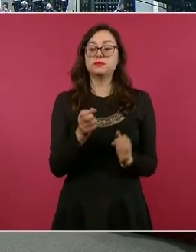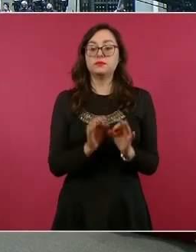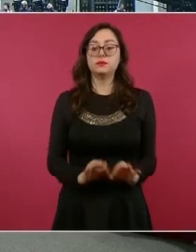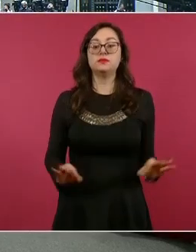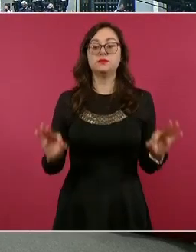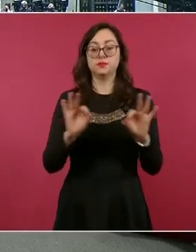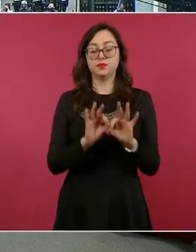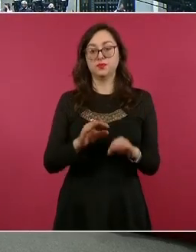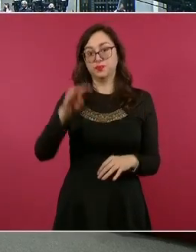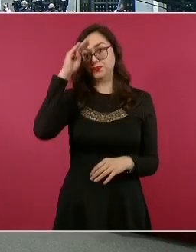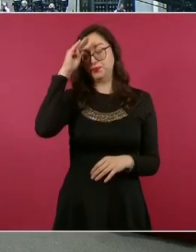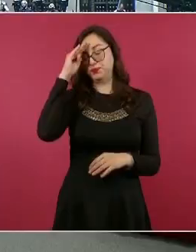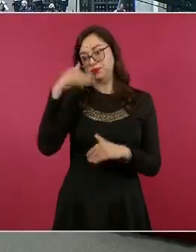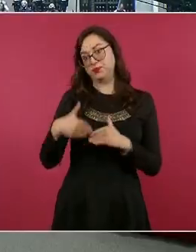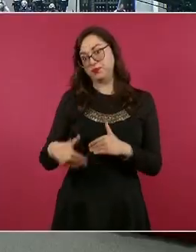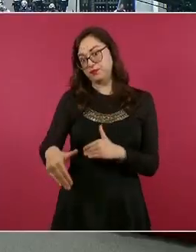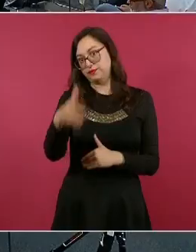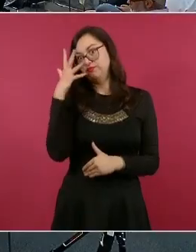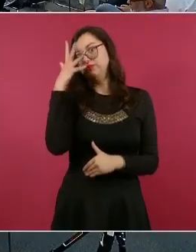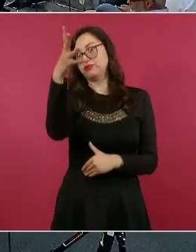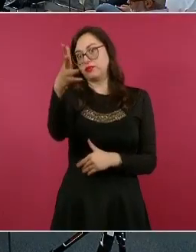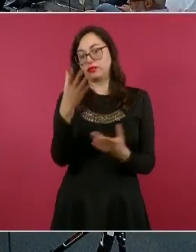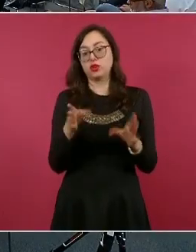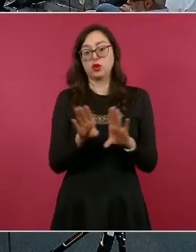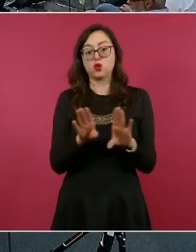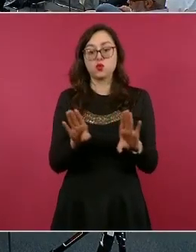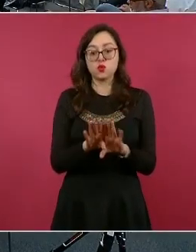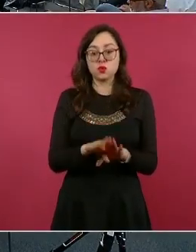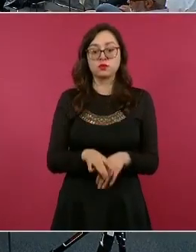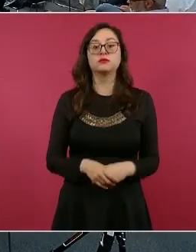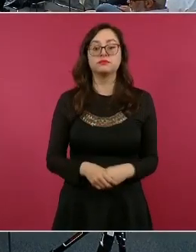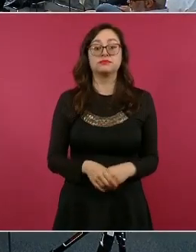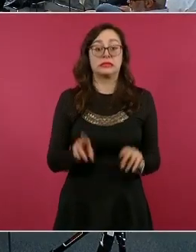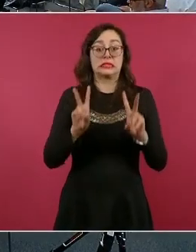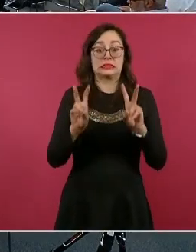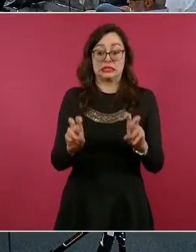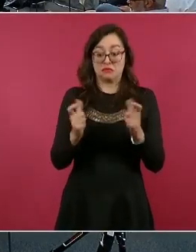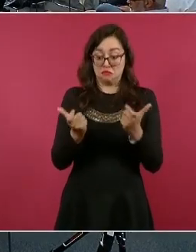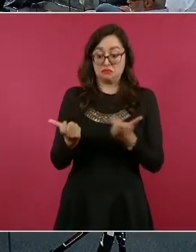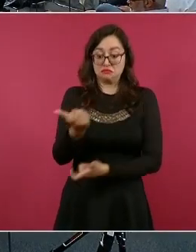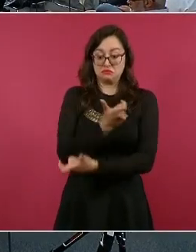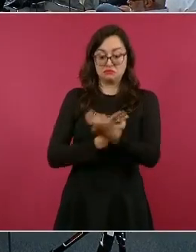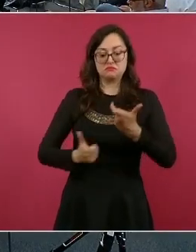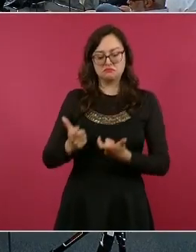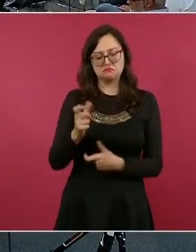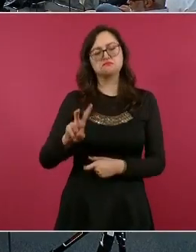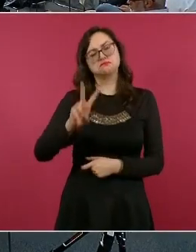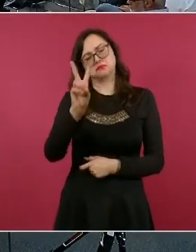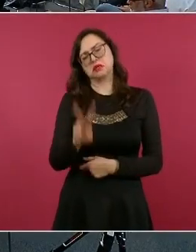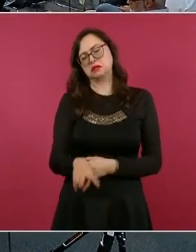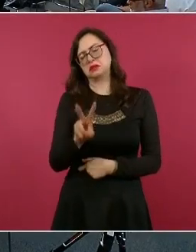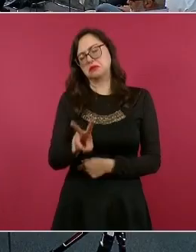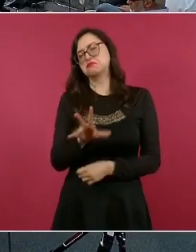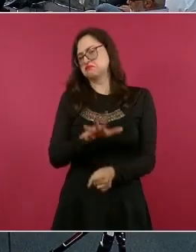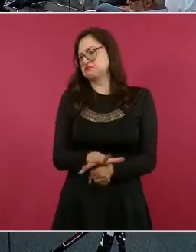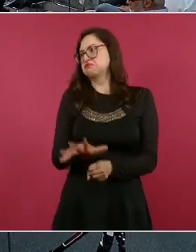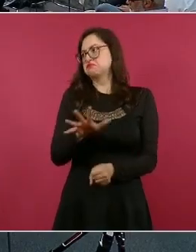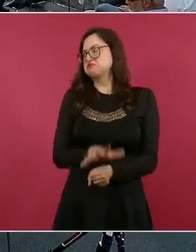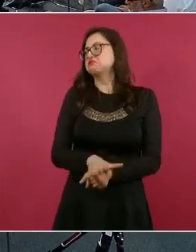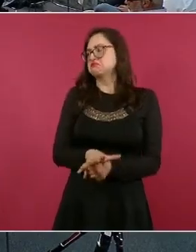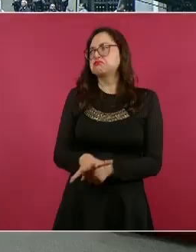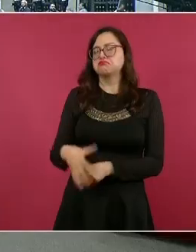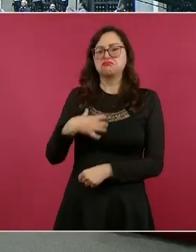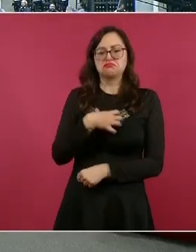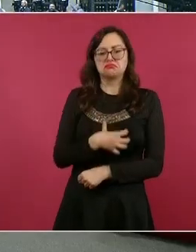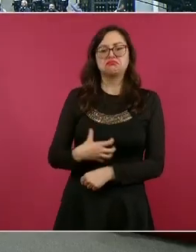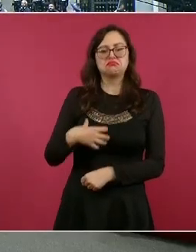el futuro. Mire, justo a propósito de lo que dice sobre la economía, pues es obvio que estamos bien y de buenas, como usted lo refiere. El